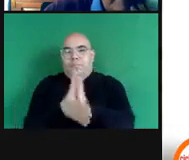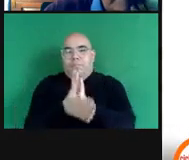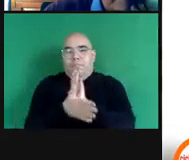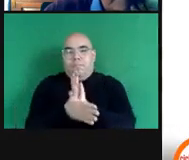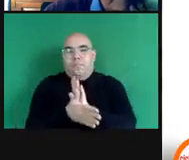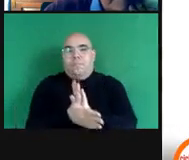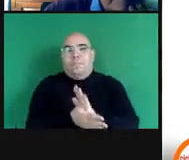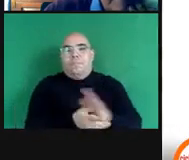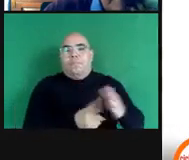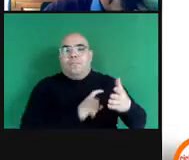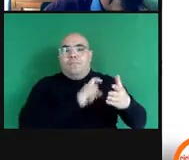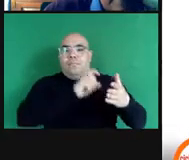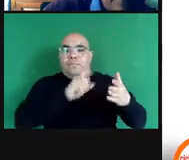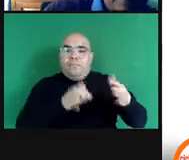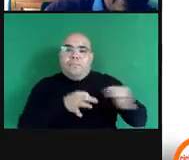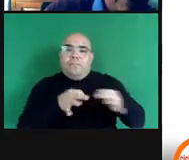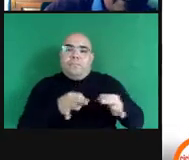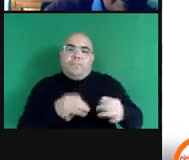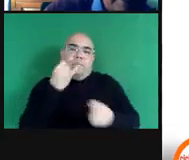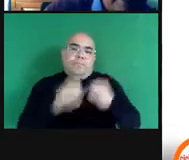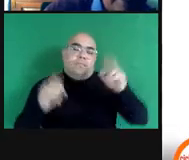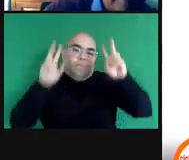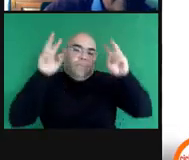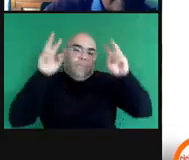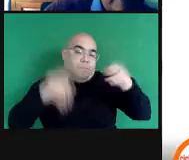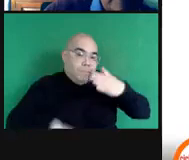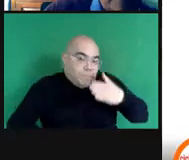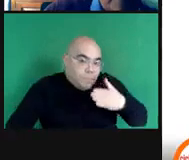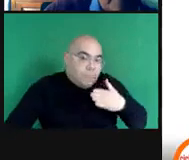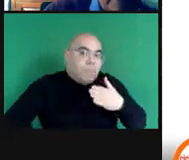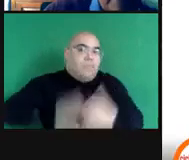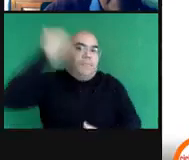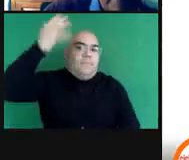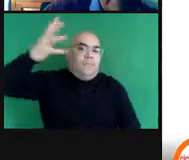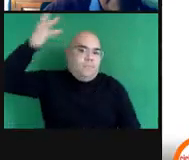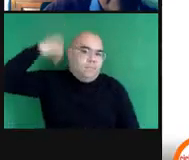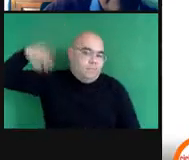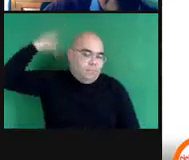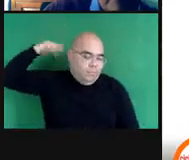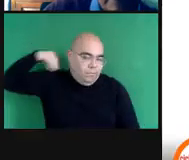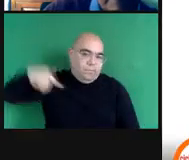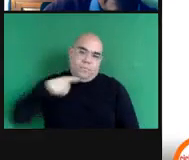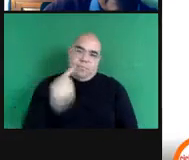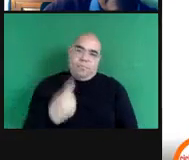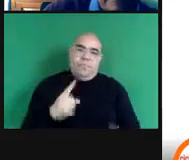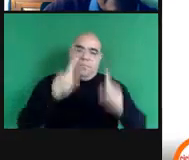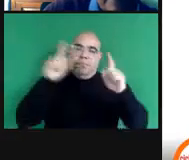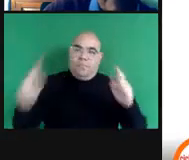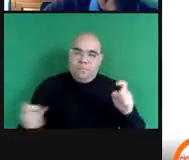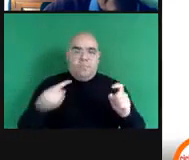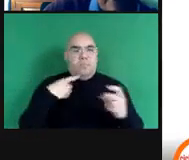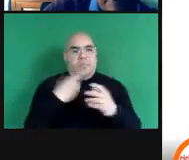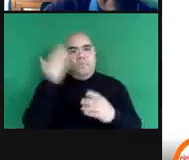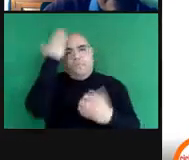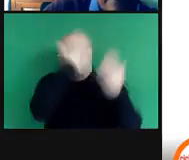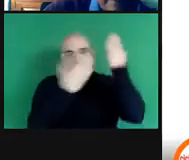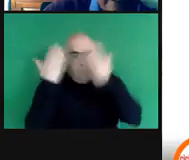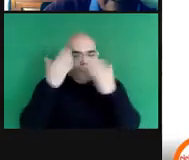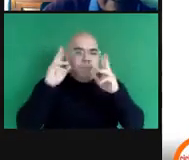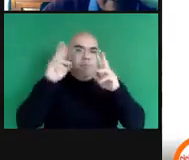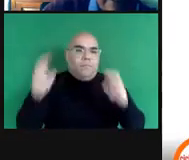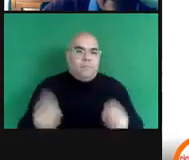abrasivos, ¿sí? O sea, inicialmente, hace muchos años, se probaban estos métodos abrasivos, que era chorro de